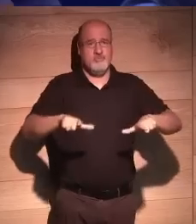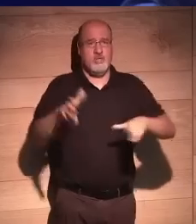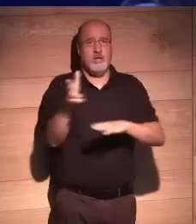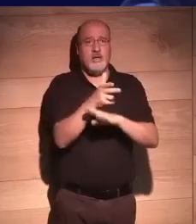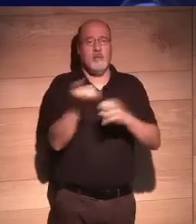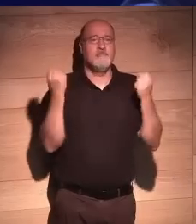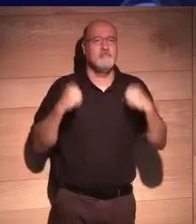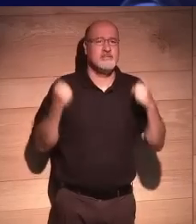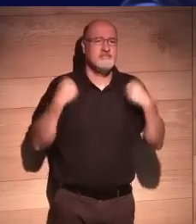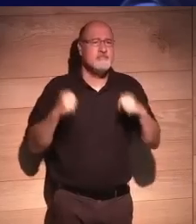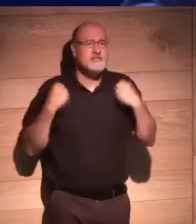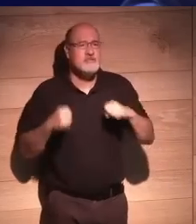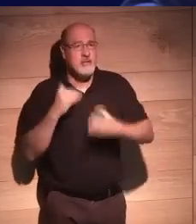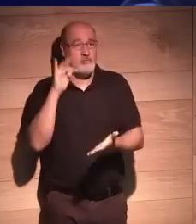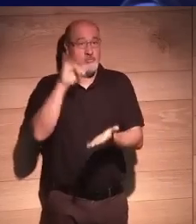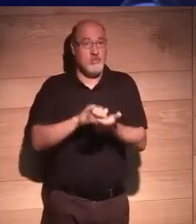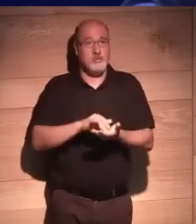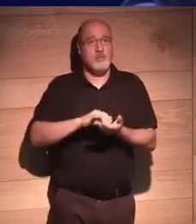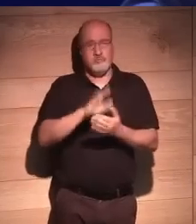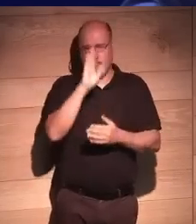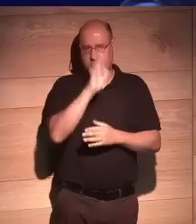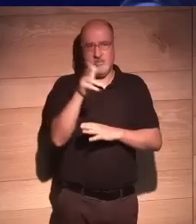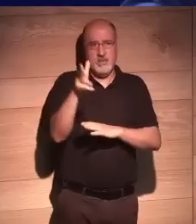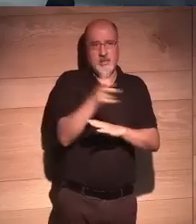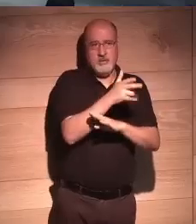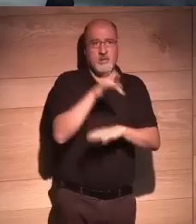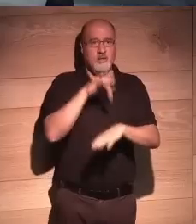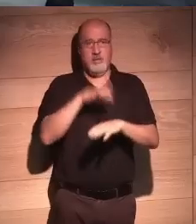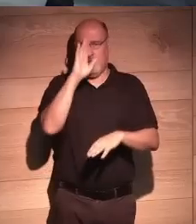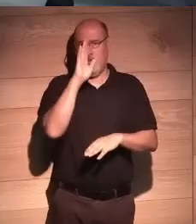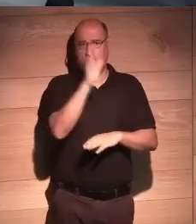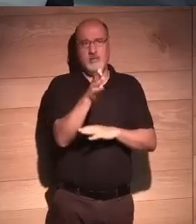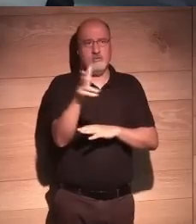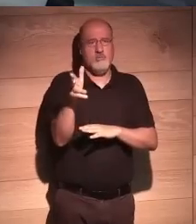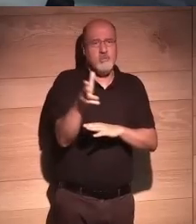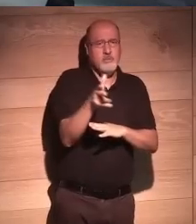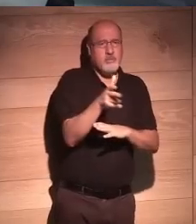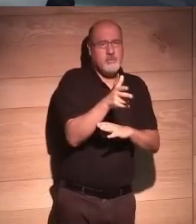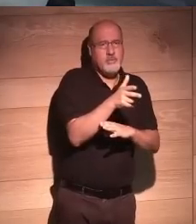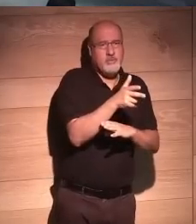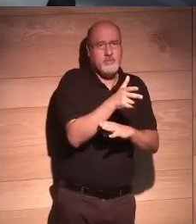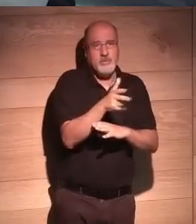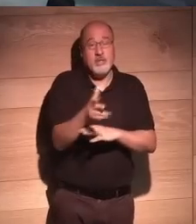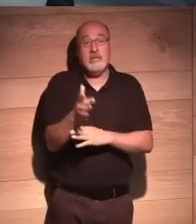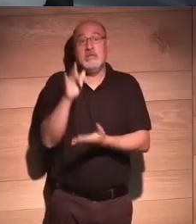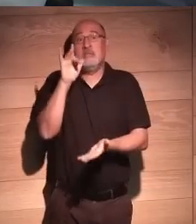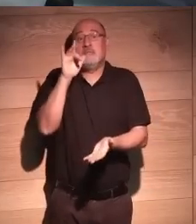se ensayaban las cosas y luego llegaba la hora del directo y se hacía. Entonces